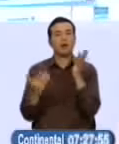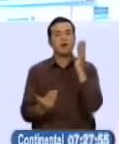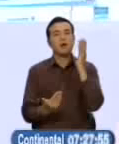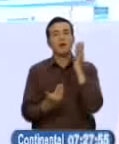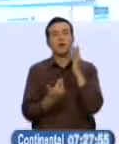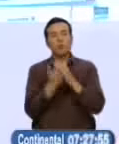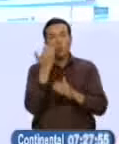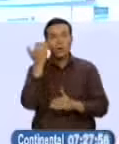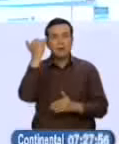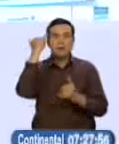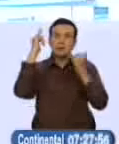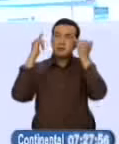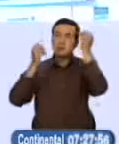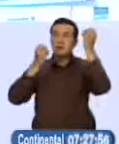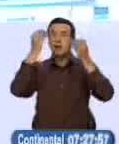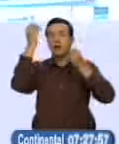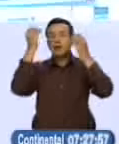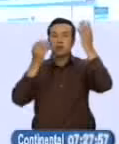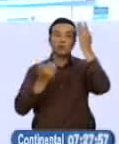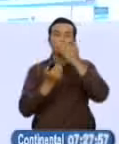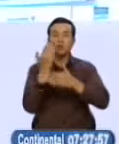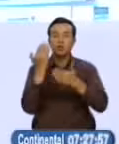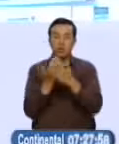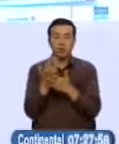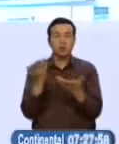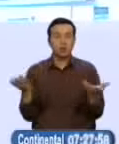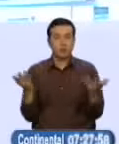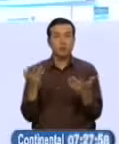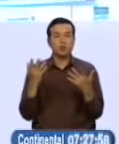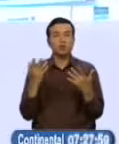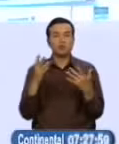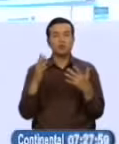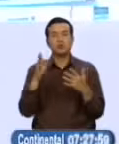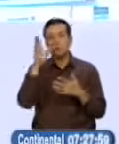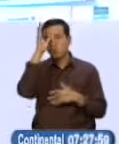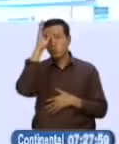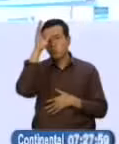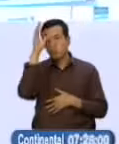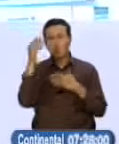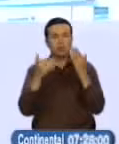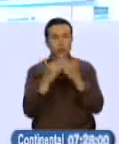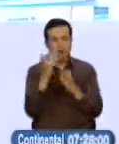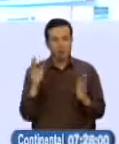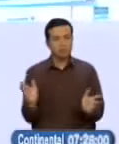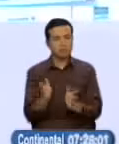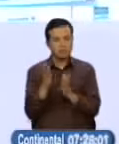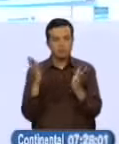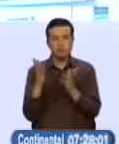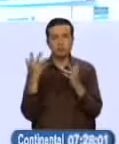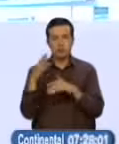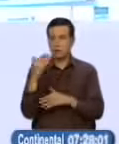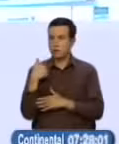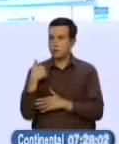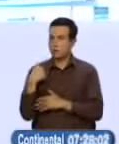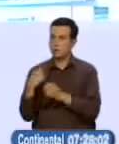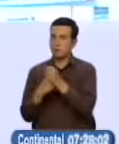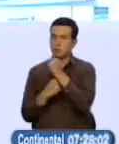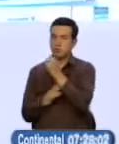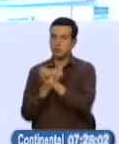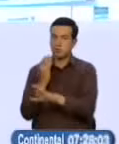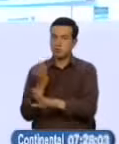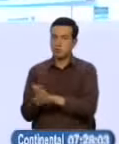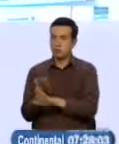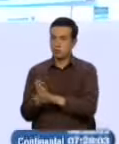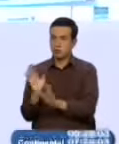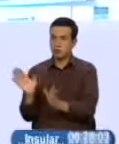la innovación, la generación de fuentes artísticas y culturales. Así que tenemos de dónde sustentar el tema